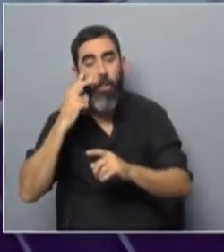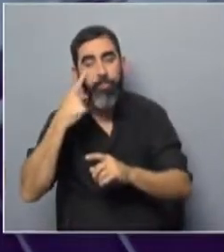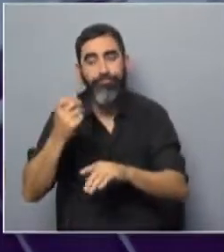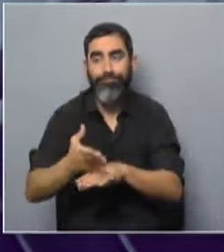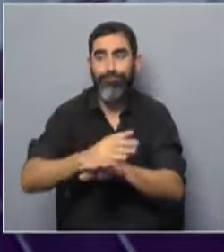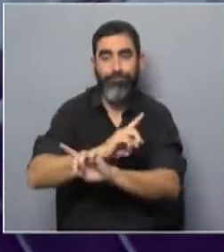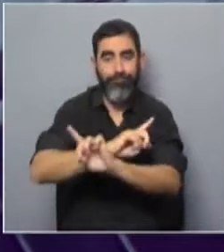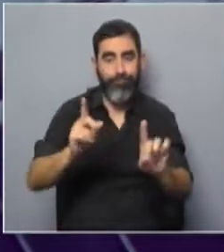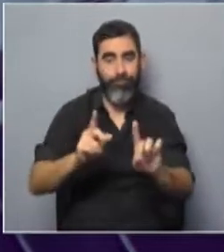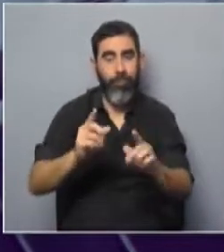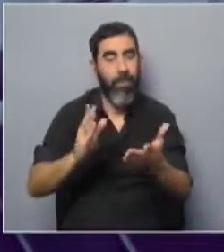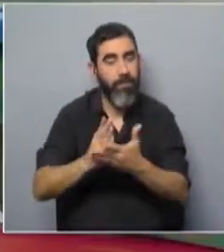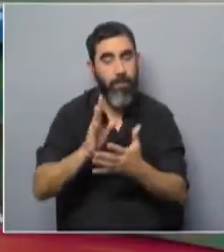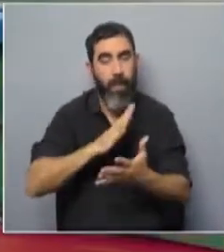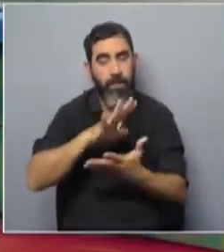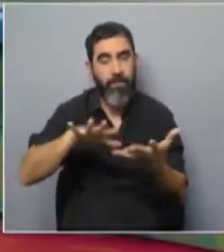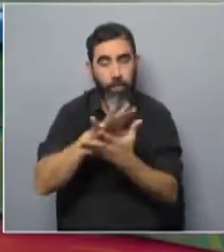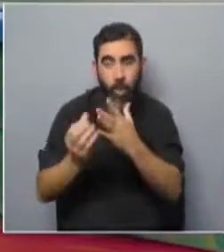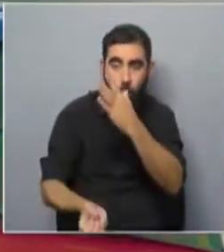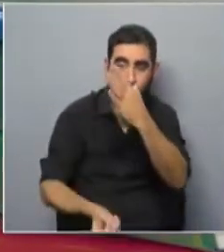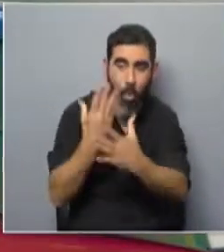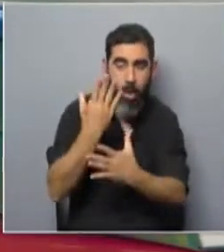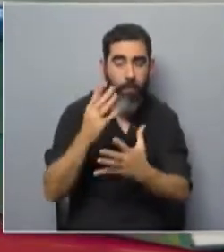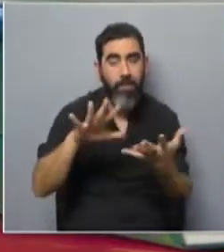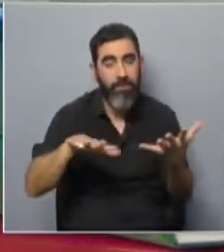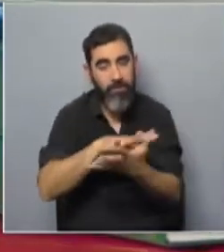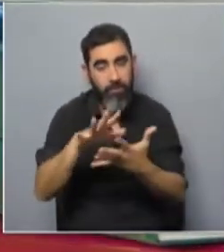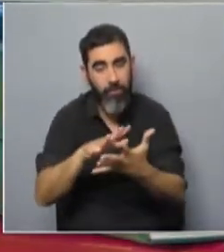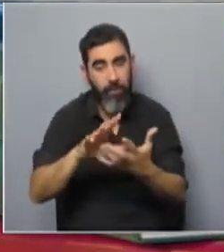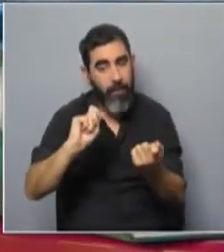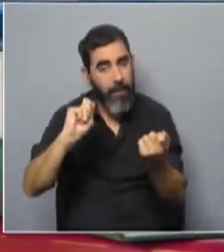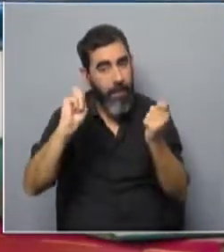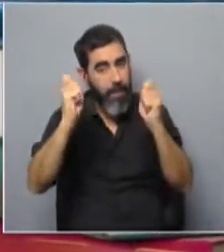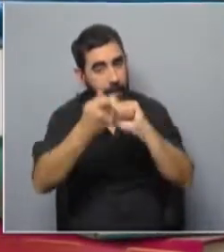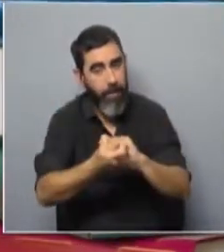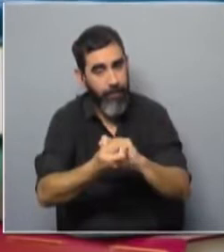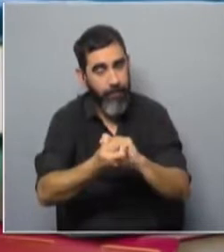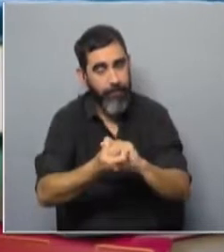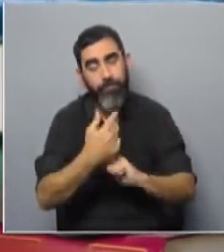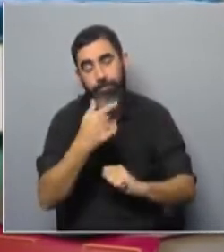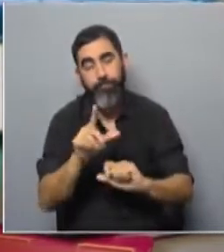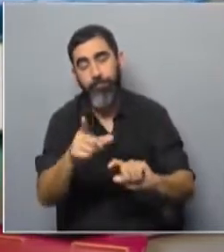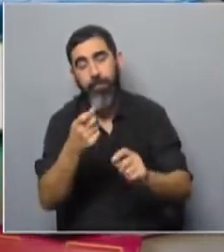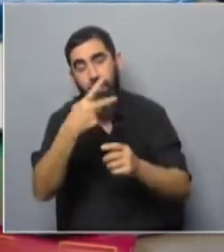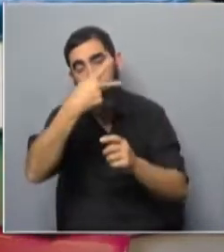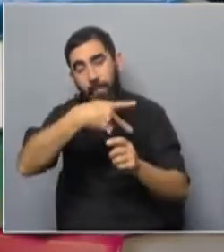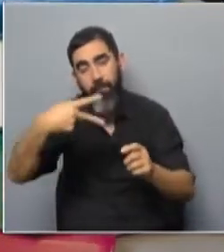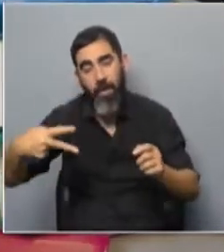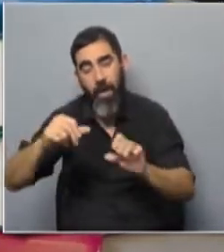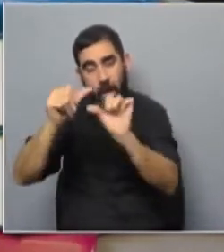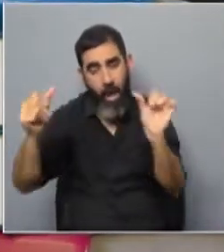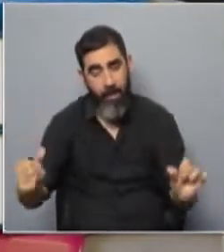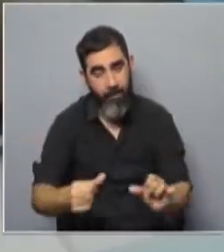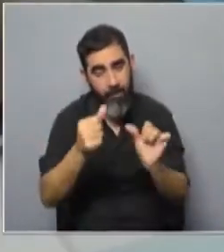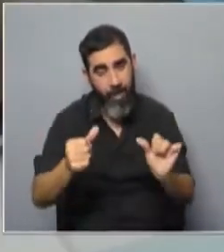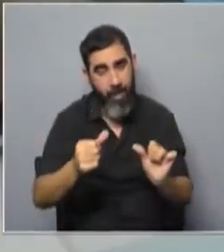previsto. Siempre que estamos ante situaciones nuevas, ante situaciones que son cambiantes, ¿sí? Cuando necesitamos planificar nuestra actividad,